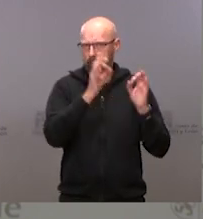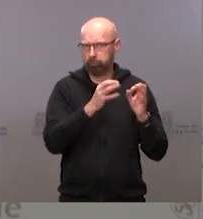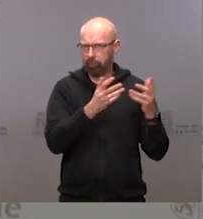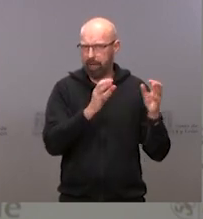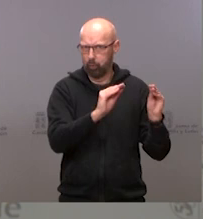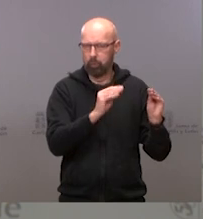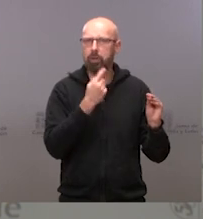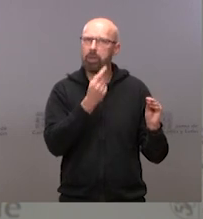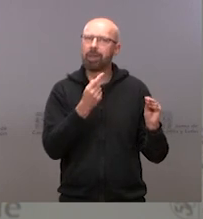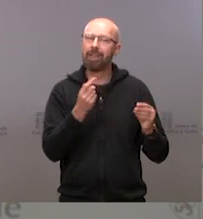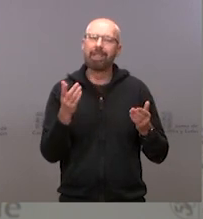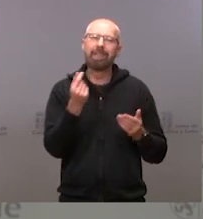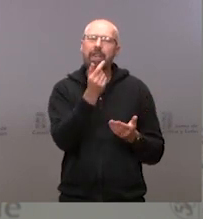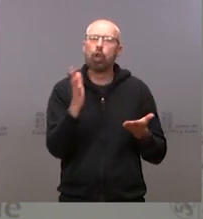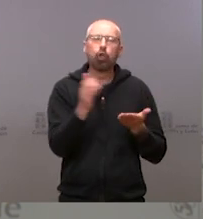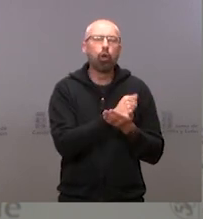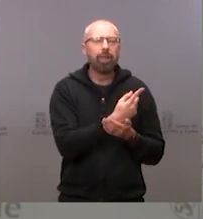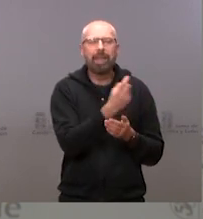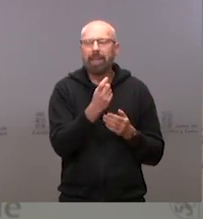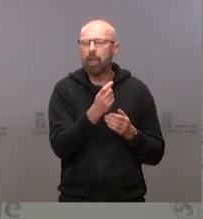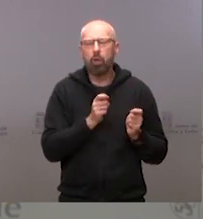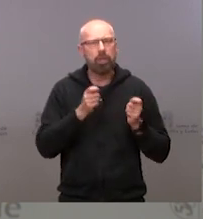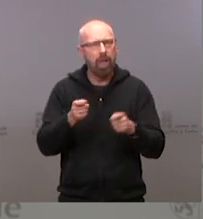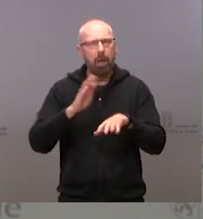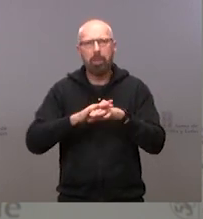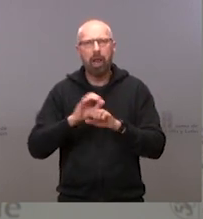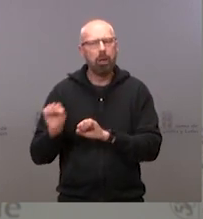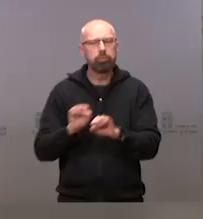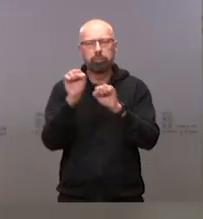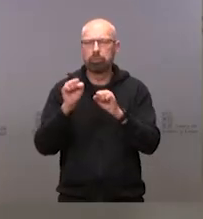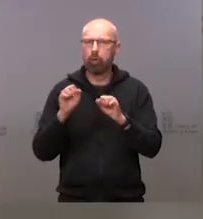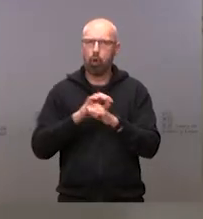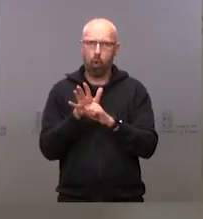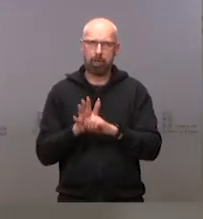todo el dinero que sea necesario para luchar contra el commit